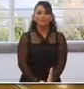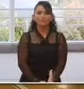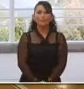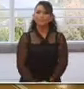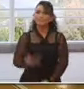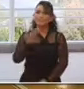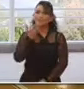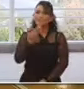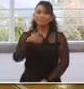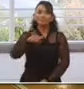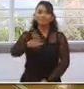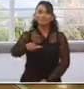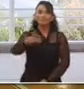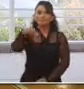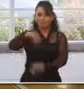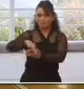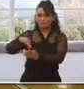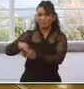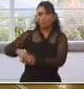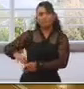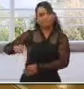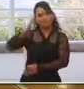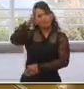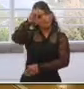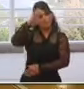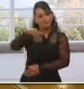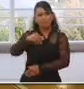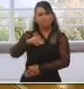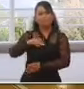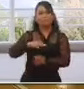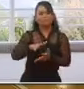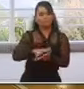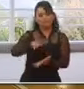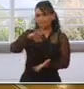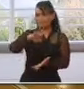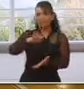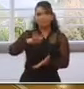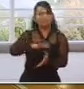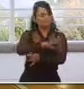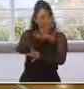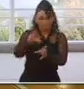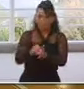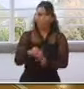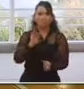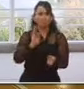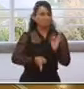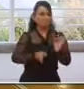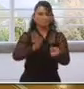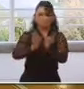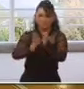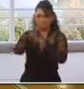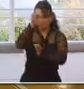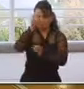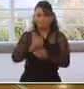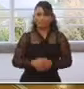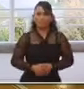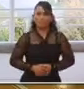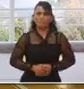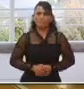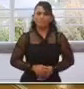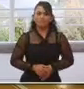Bien, doy cuenta de 16 votos a favor, por lo que se aprueba por unanimidad el acuerdo antes mencionado.